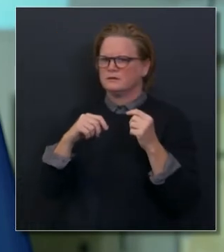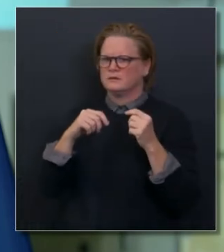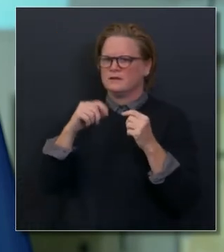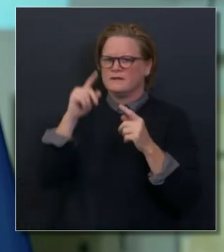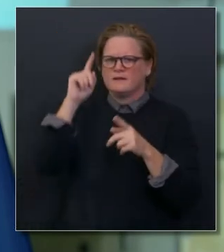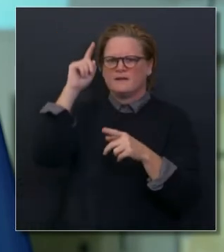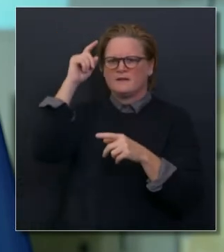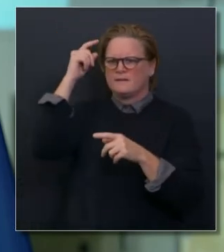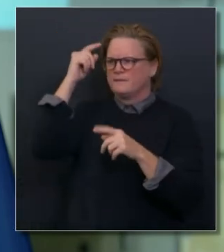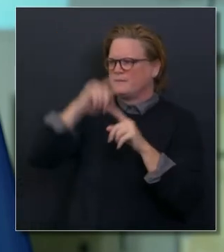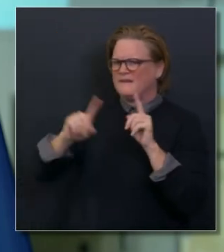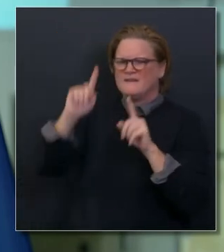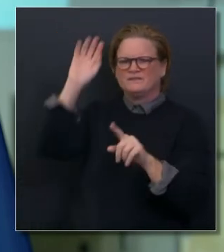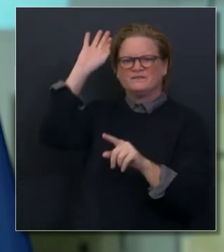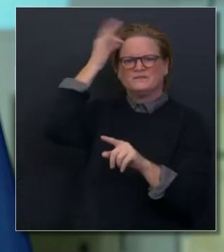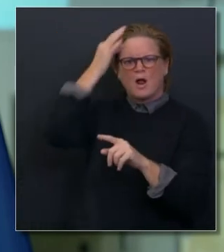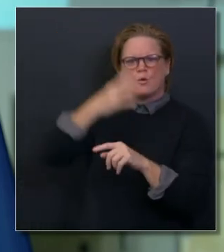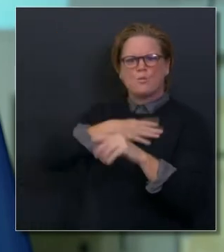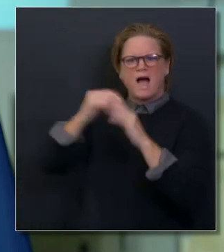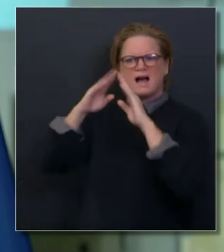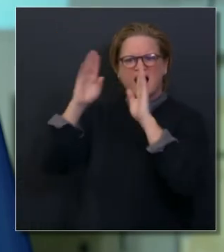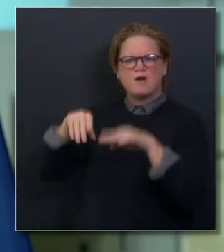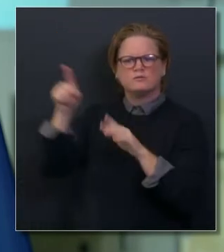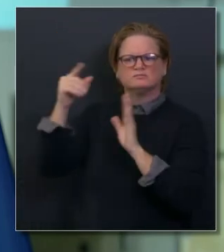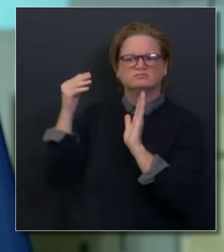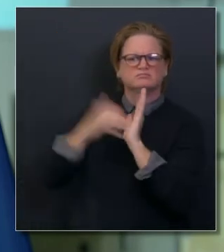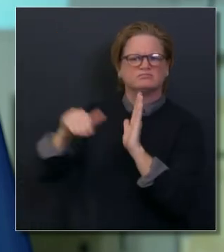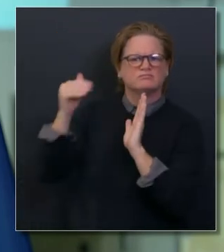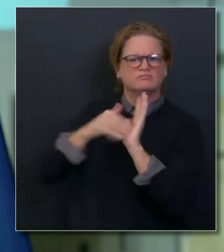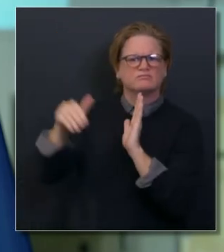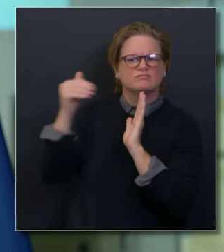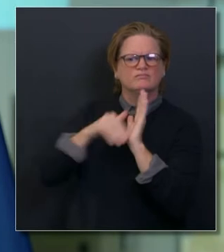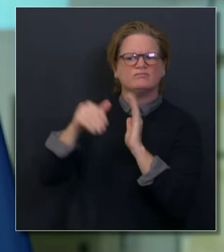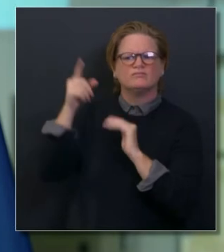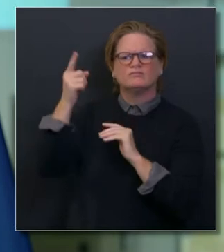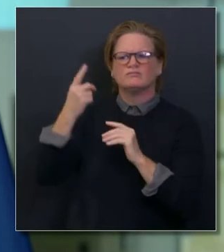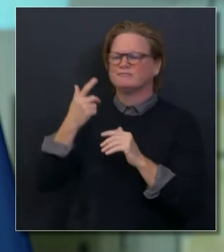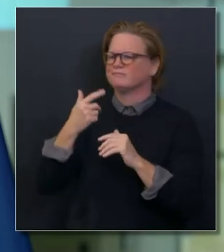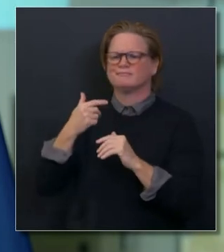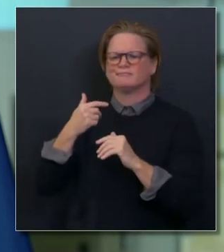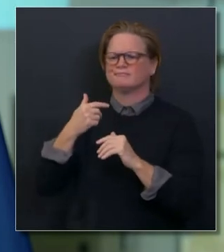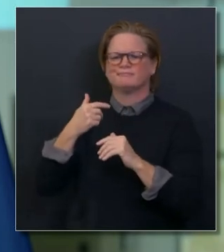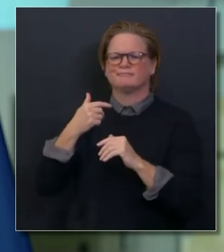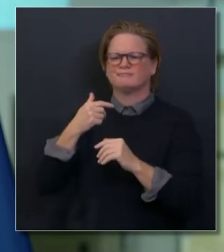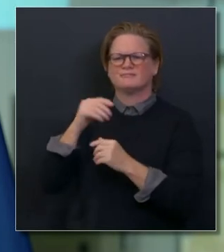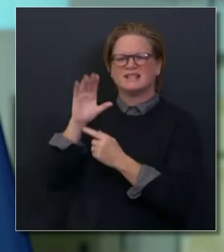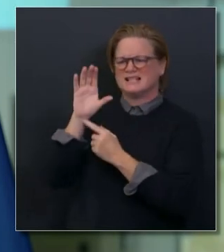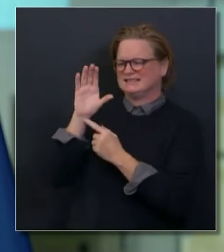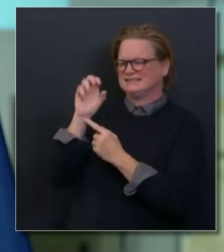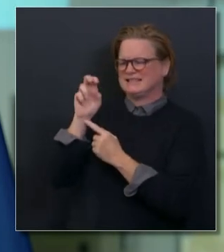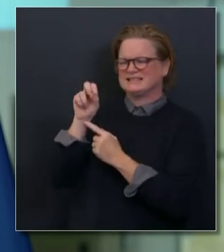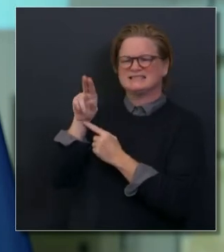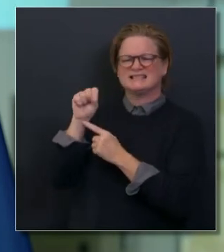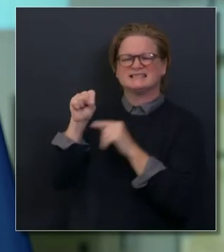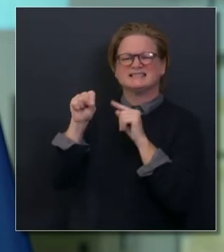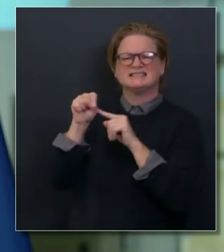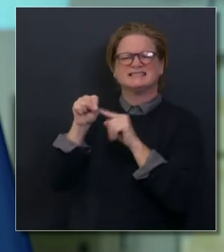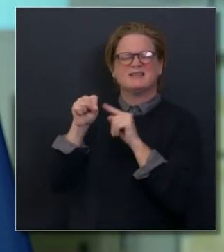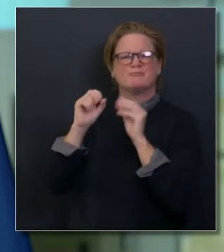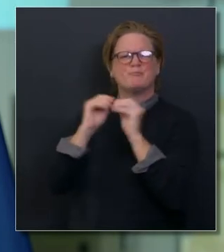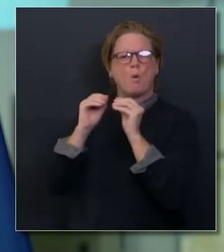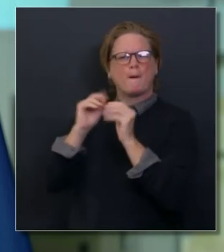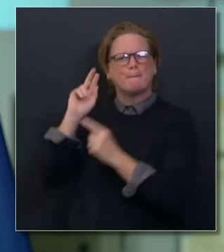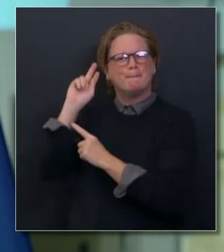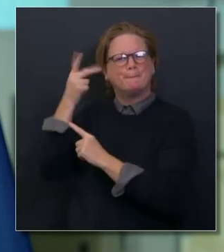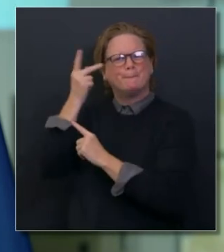por tribunal tras tribunal, no solo el Tribunal de Opinión Pública, de realmente politizar el proceso del censo para